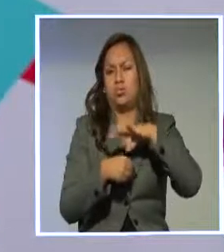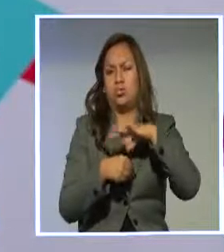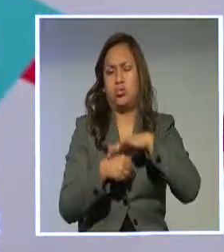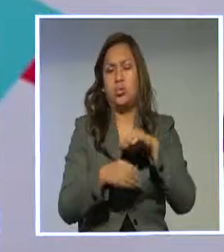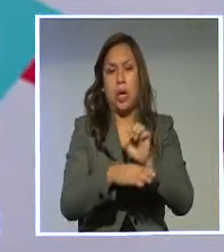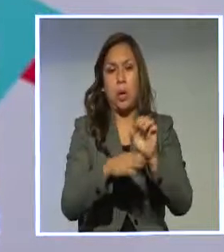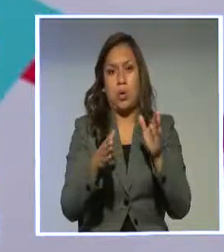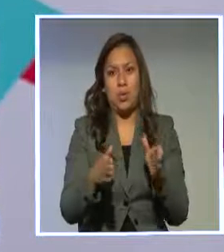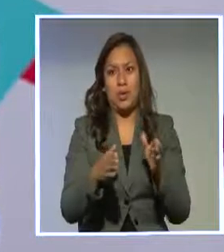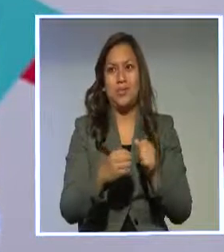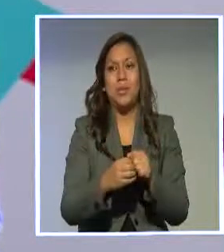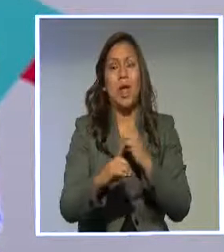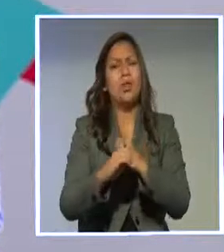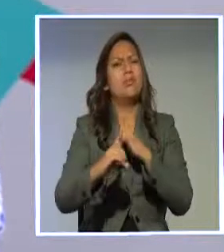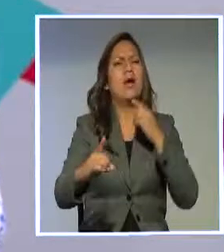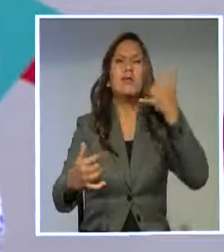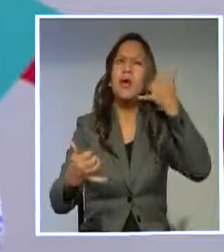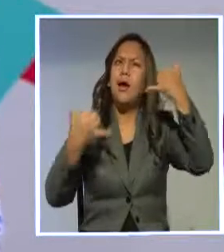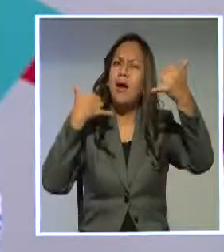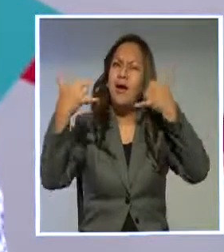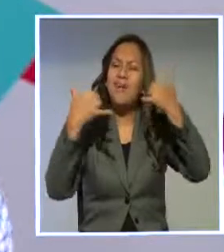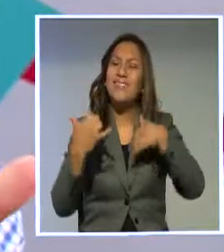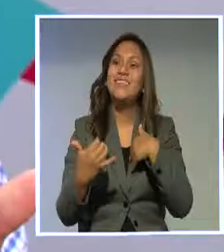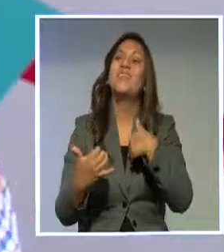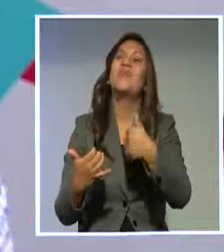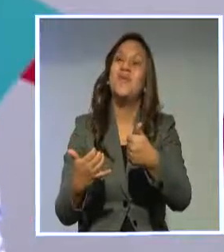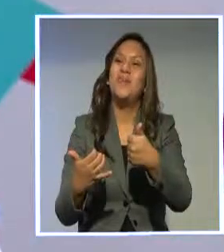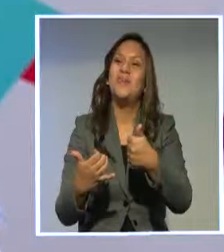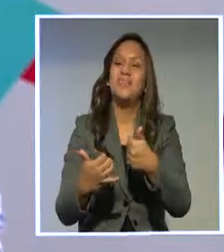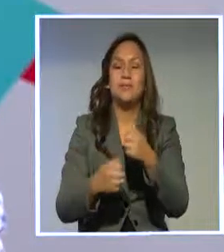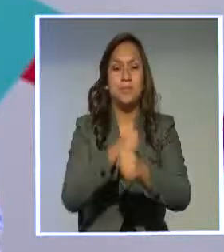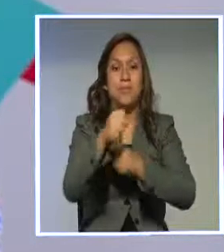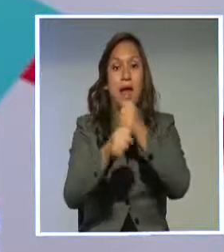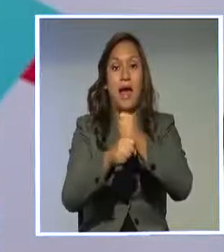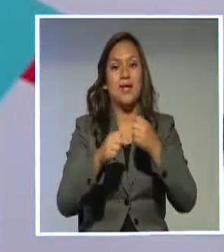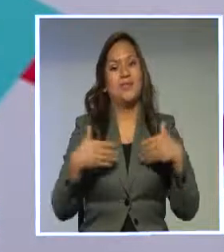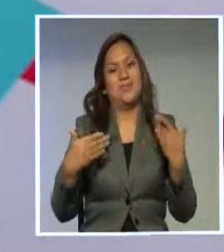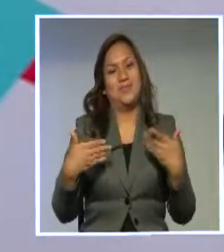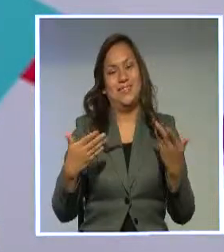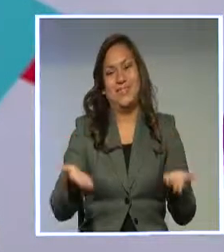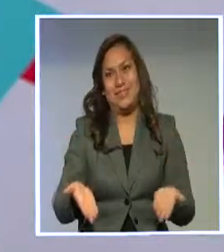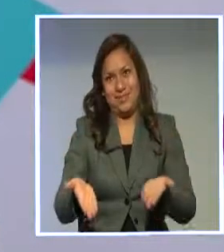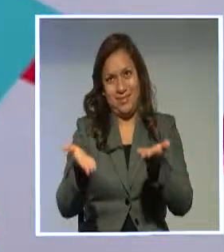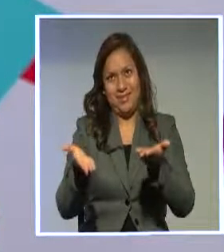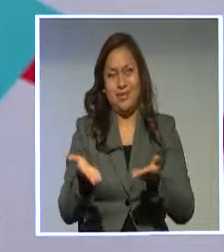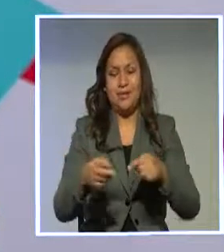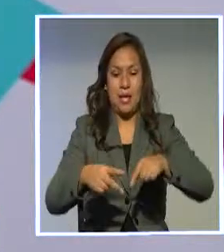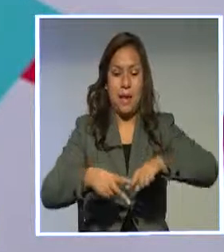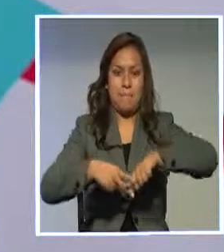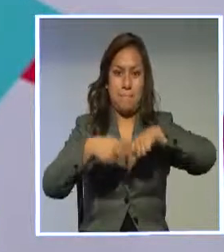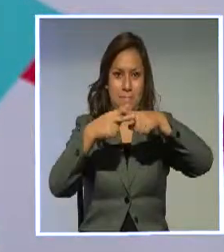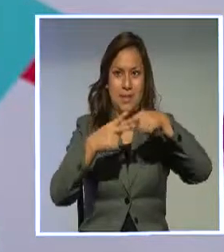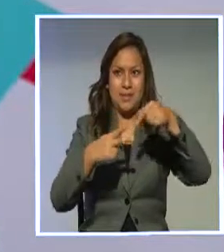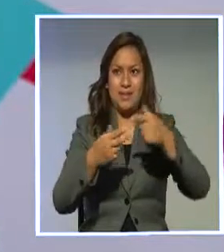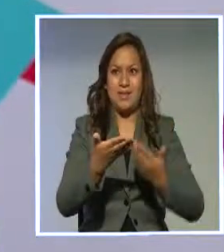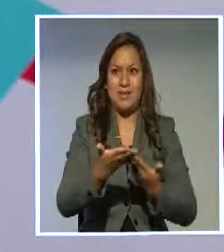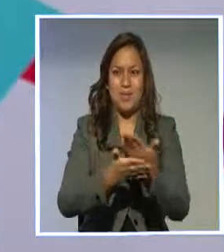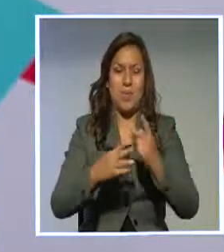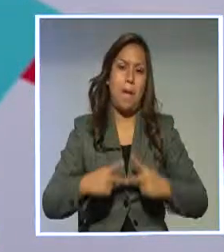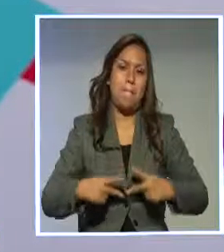distancia, presidenta Gabriela, ¿cómo se encuentra? Muy buenos días, un feliz año también en el inicio de este nuevo periodo de la